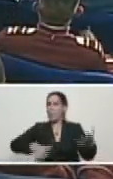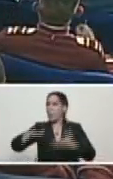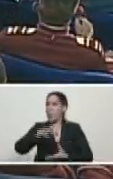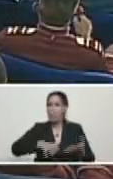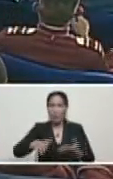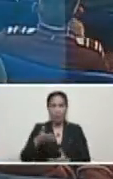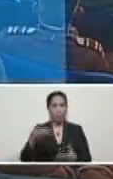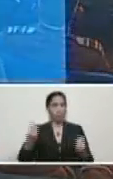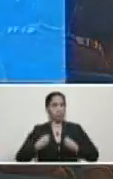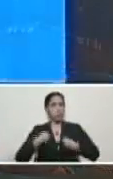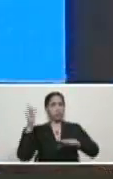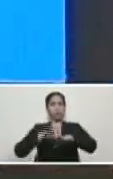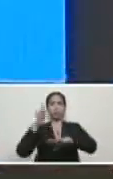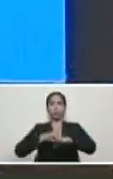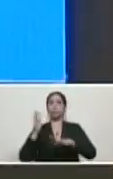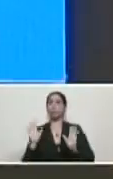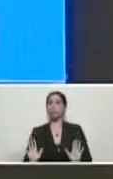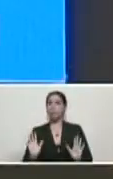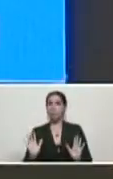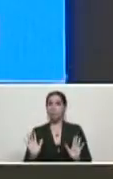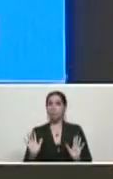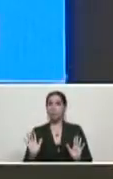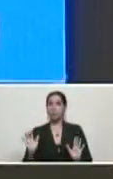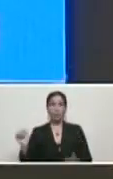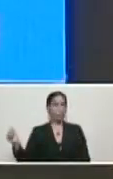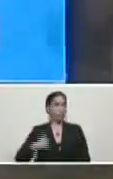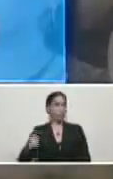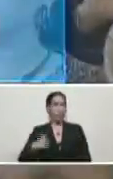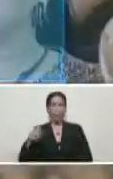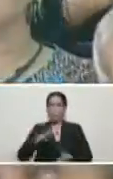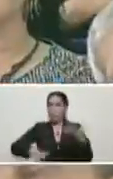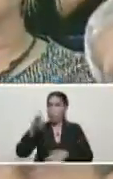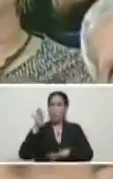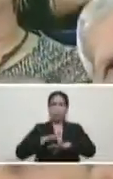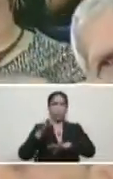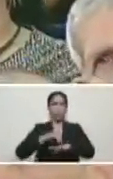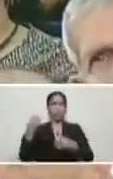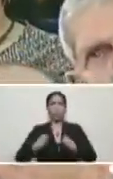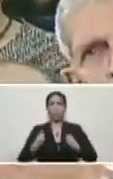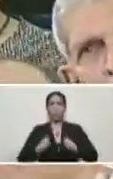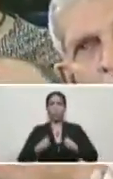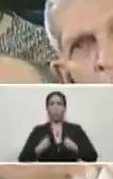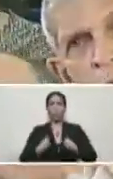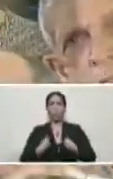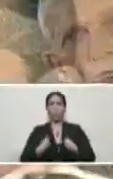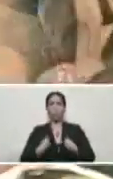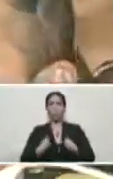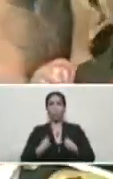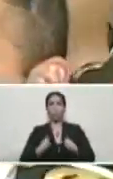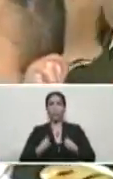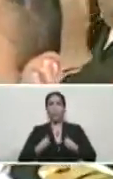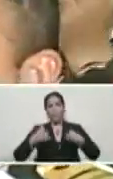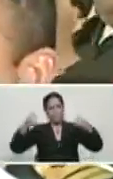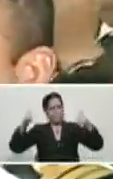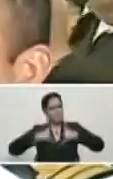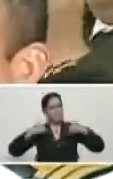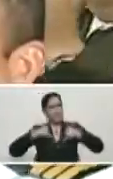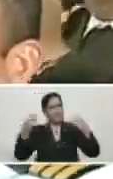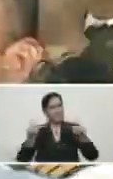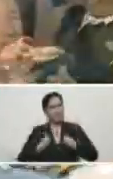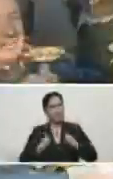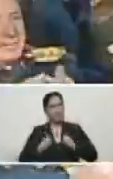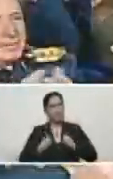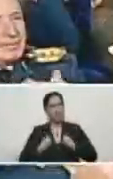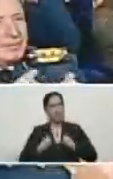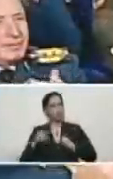vivir. En cualquier circunstancia que nos toque vivir. A costa de nuestra propia vida, si fuese necesario